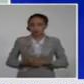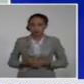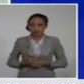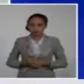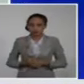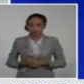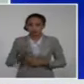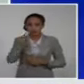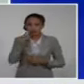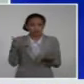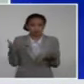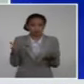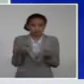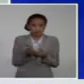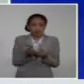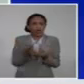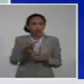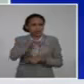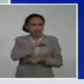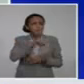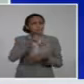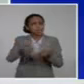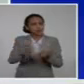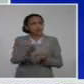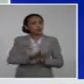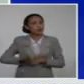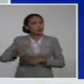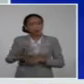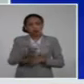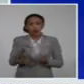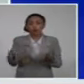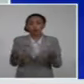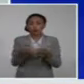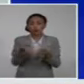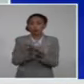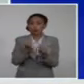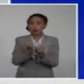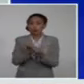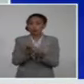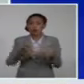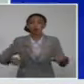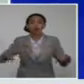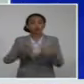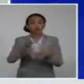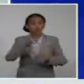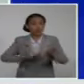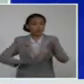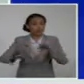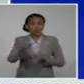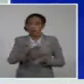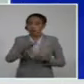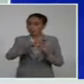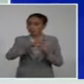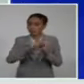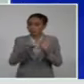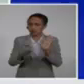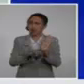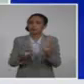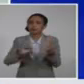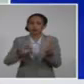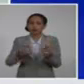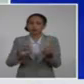Disminuido ayer, pero de todas formas, y sus equipos de trabajo, su Consejo de Defensa, aplican las medidas porque realmente ha tenido